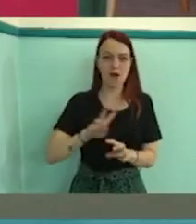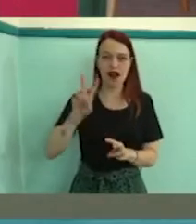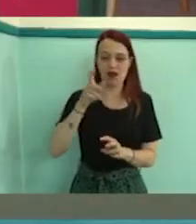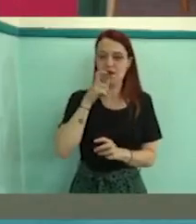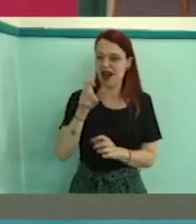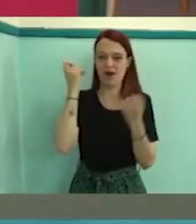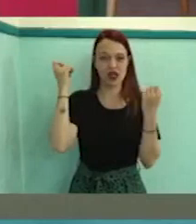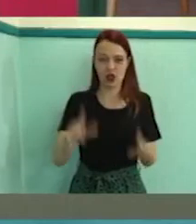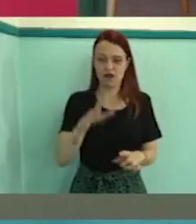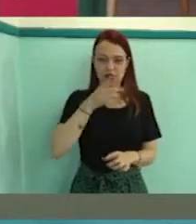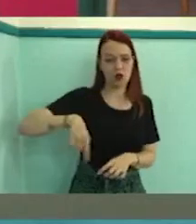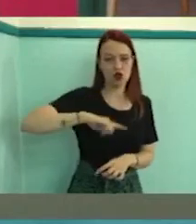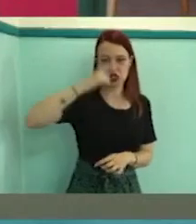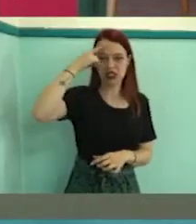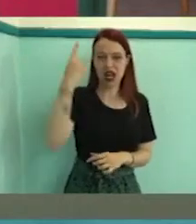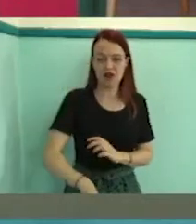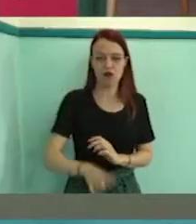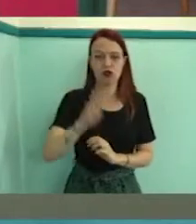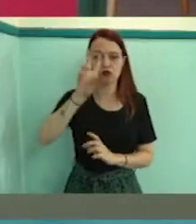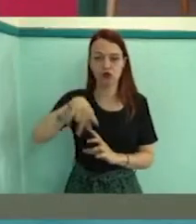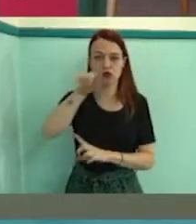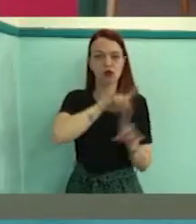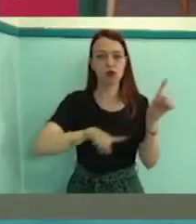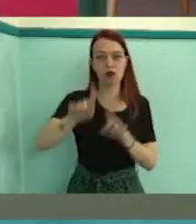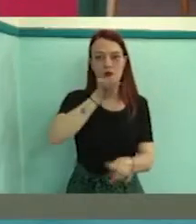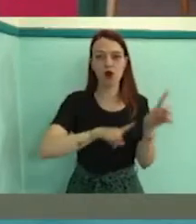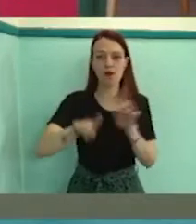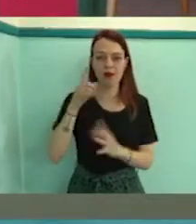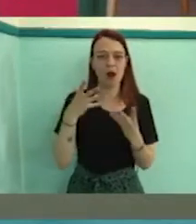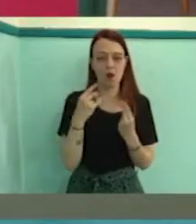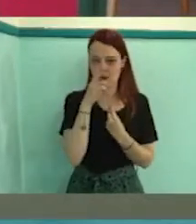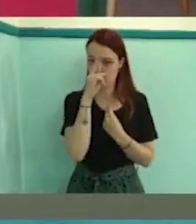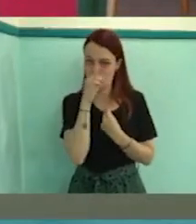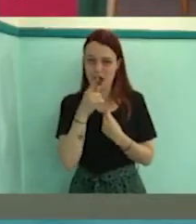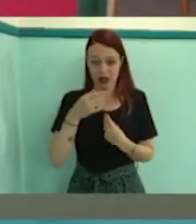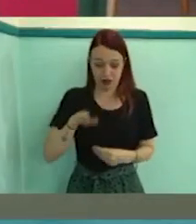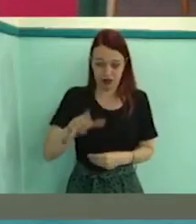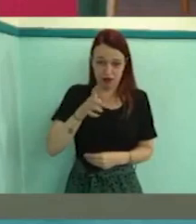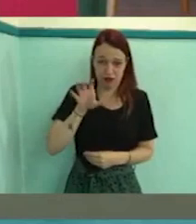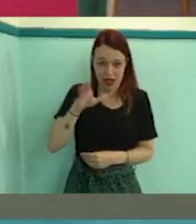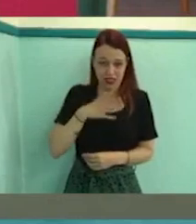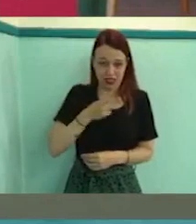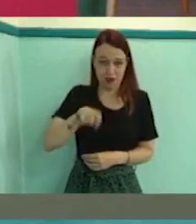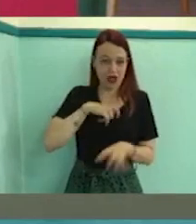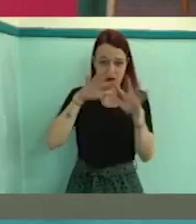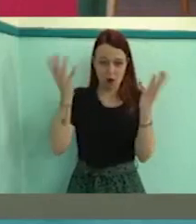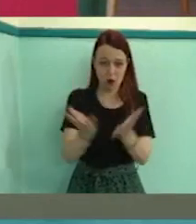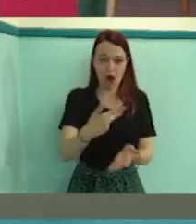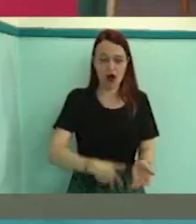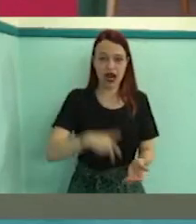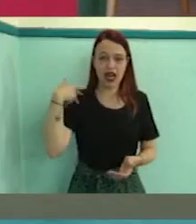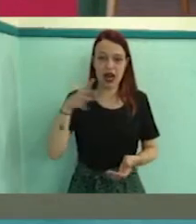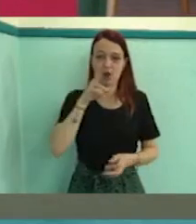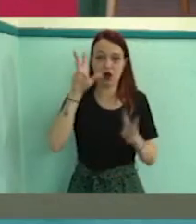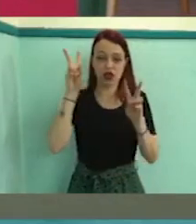palabras creo que sabemos todas y todos que es una problemática muy muy preocupante en nuestro país y en el mundo entero eh Además de que el